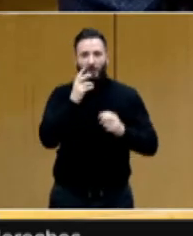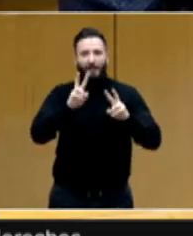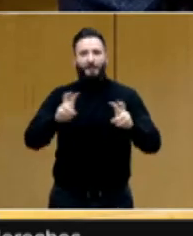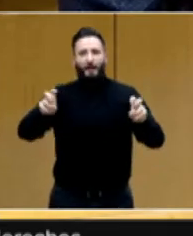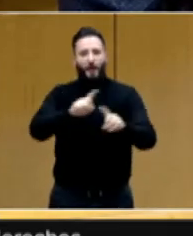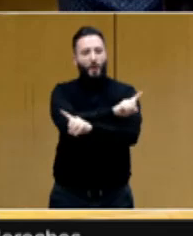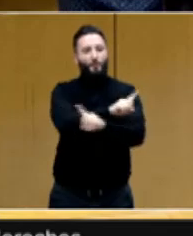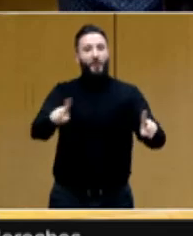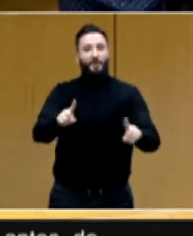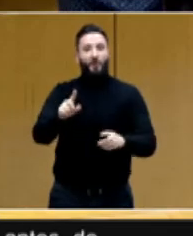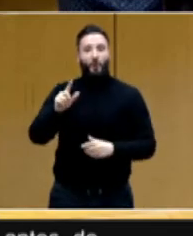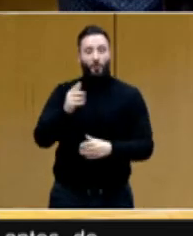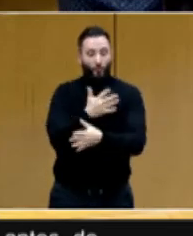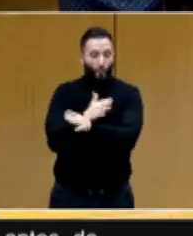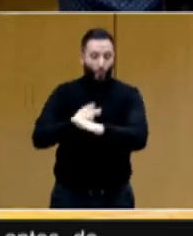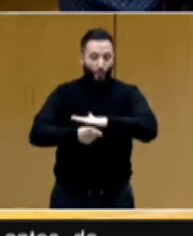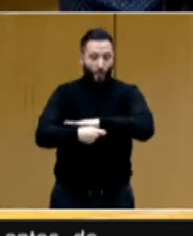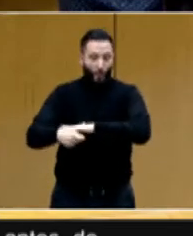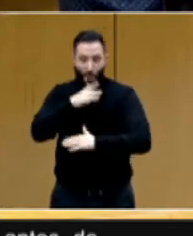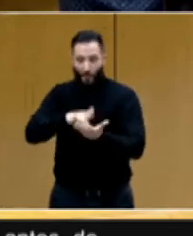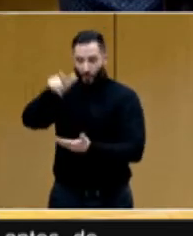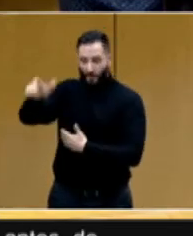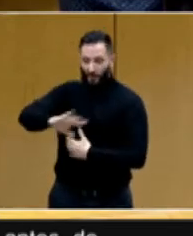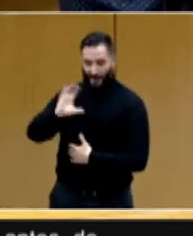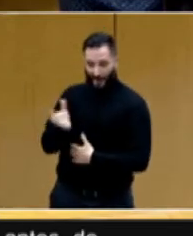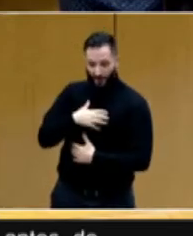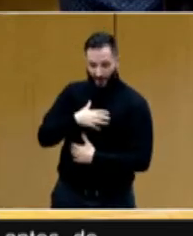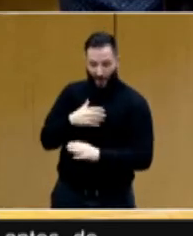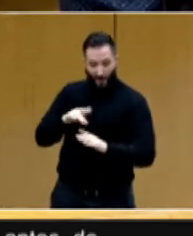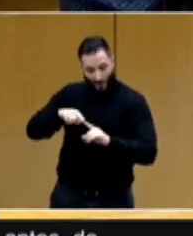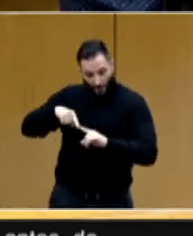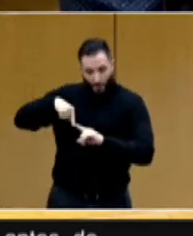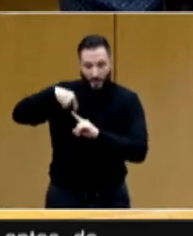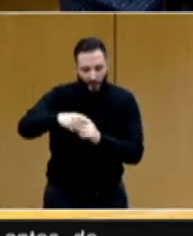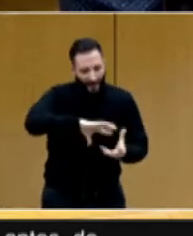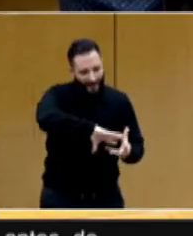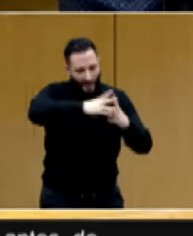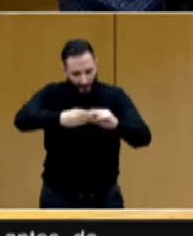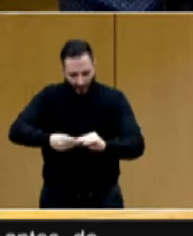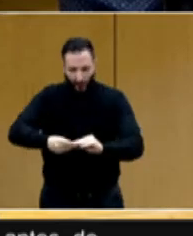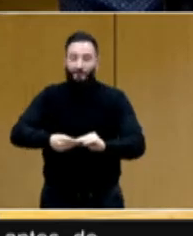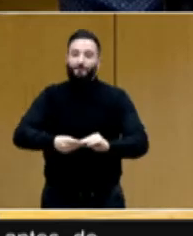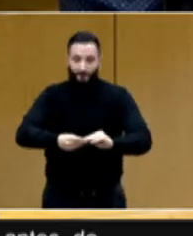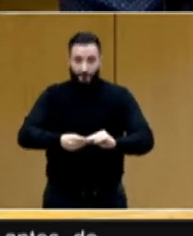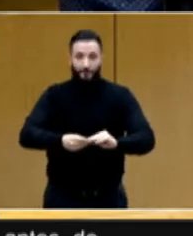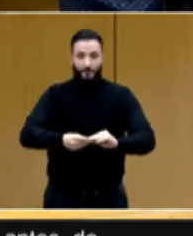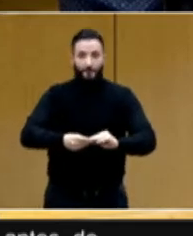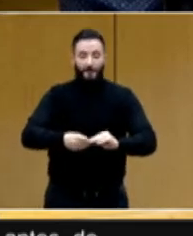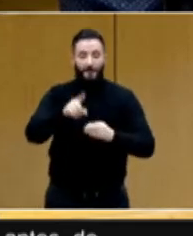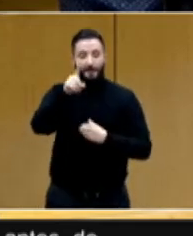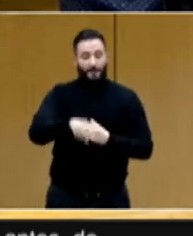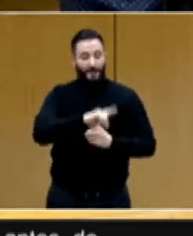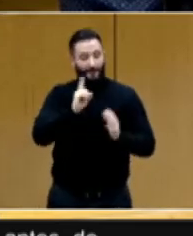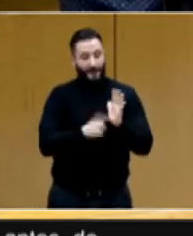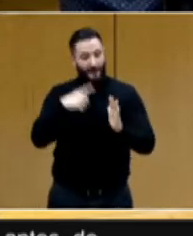para una persona por el hecho de estar incapacitada y obviamente Se ha producido esa adaptación y también se ha producido una adaptación en la ley foral de servicios